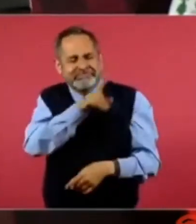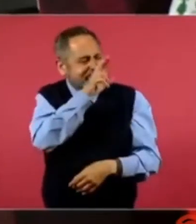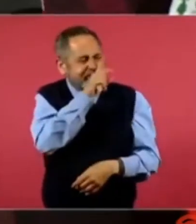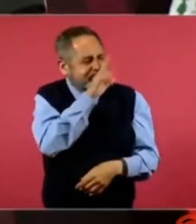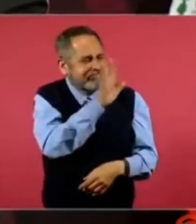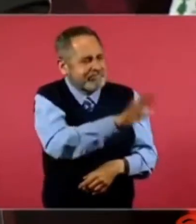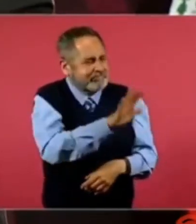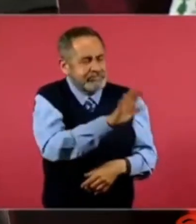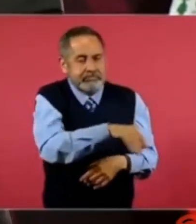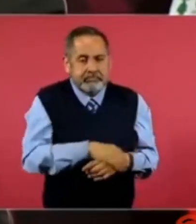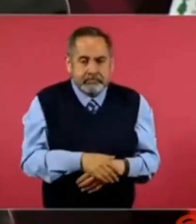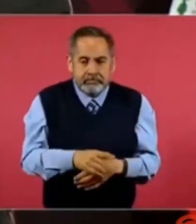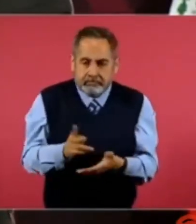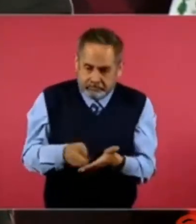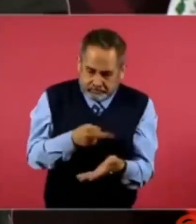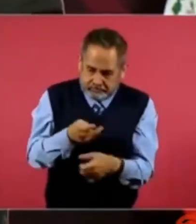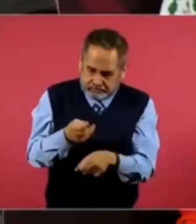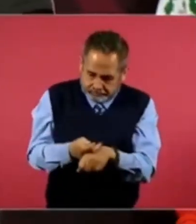duro y dale con eso,